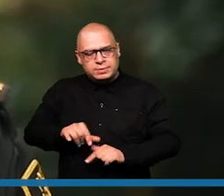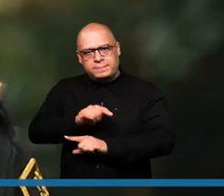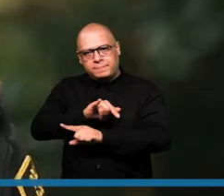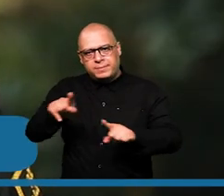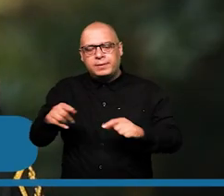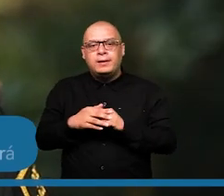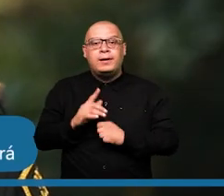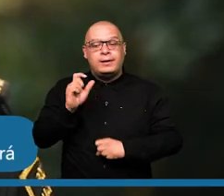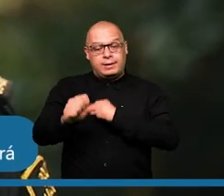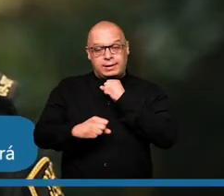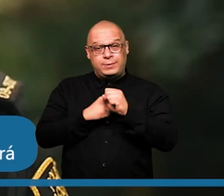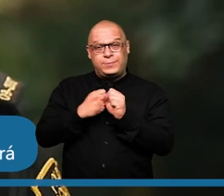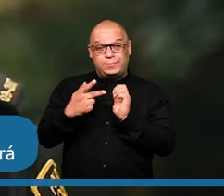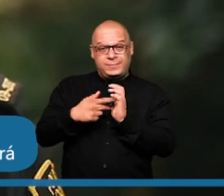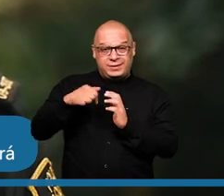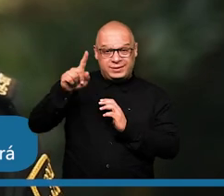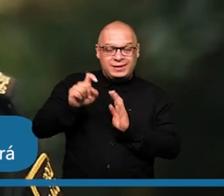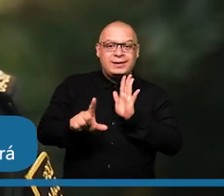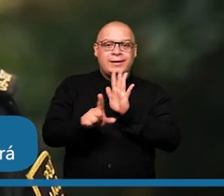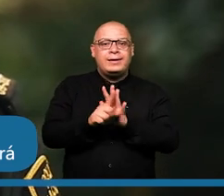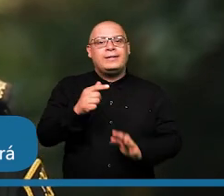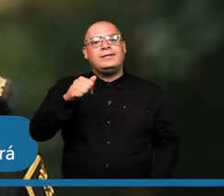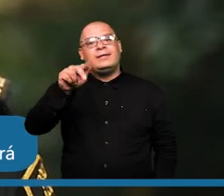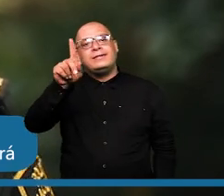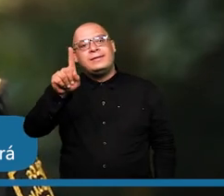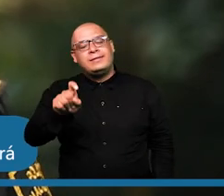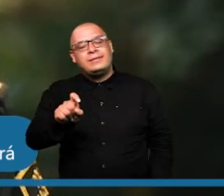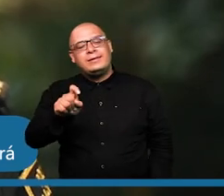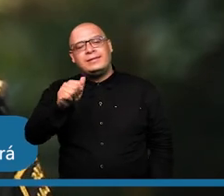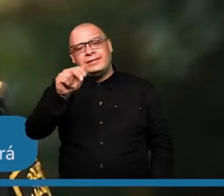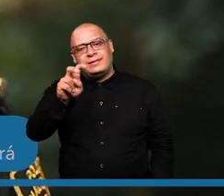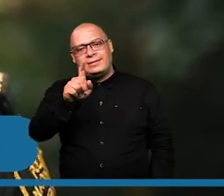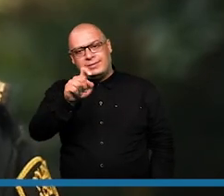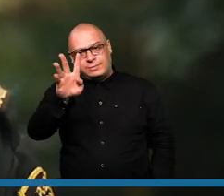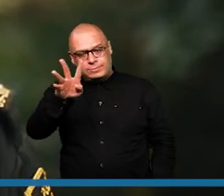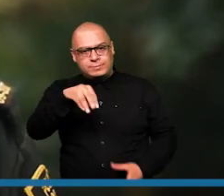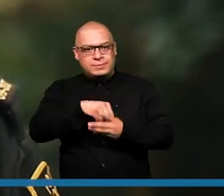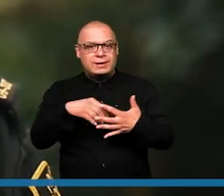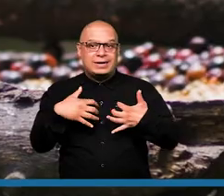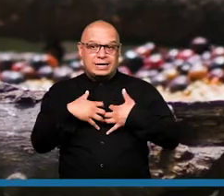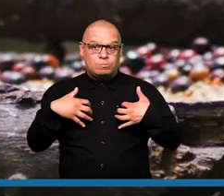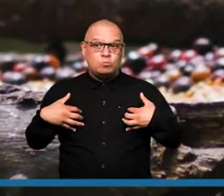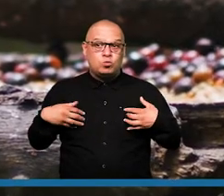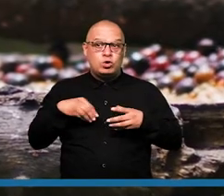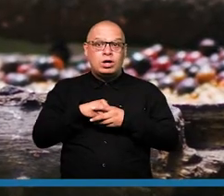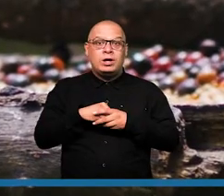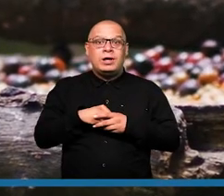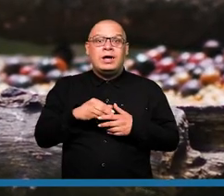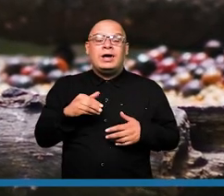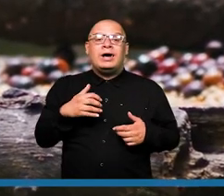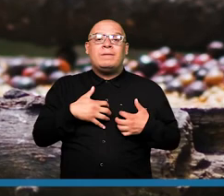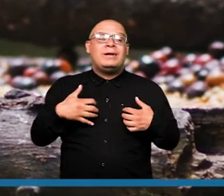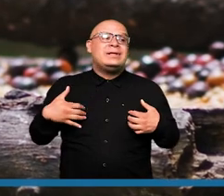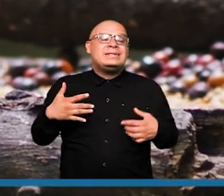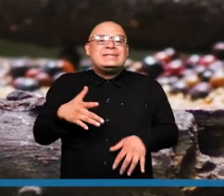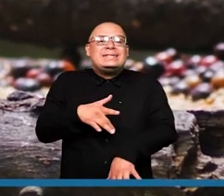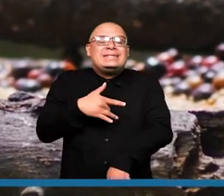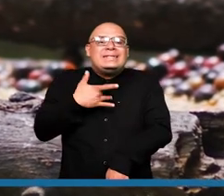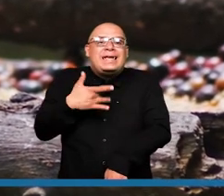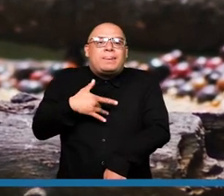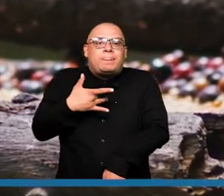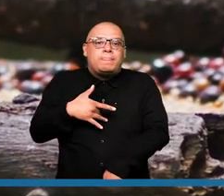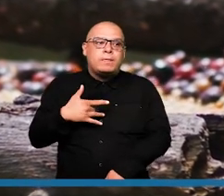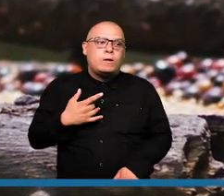año 2016 entró en vigencia la ley 1774, que fue donde se declararon los animales seres sintientes, donde dice que la pena